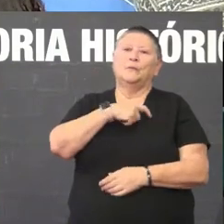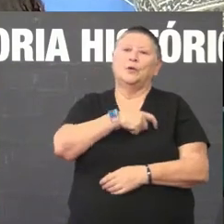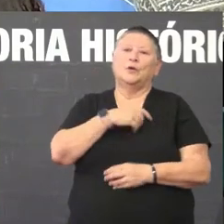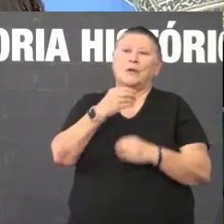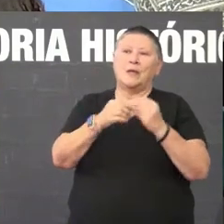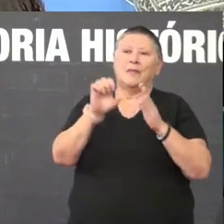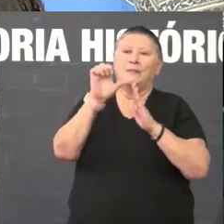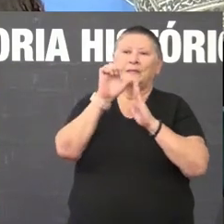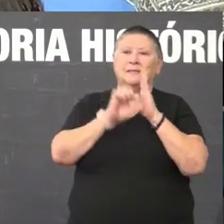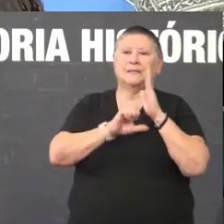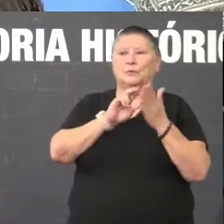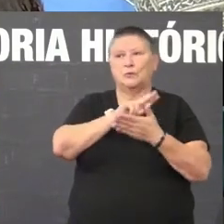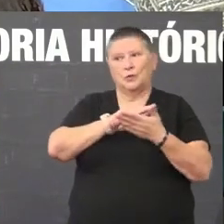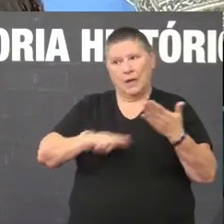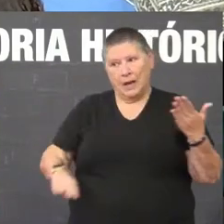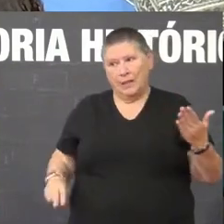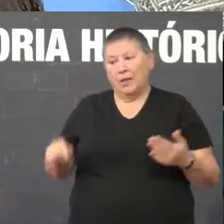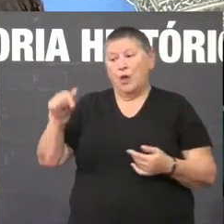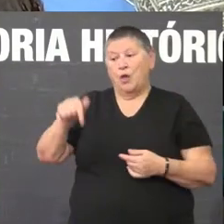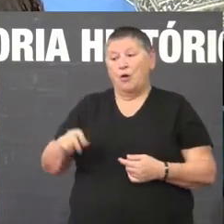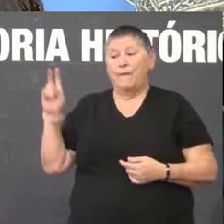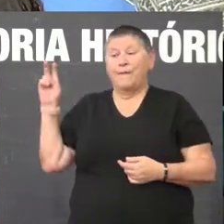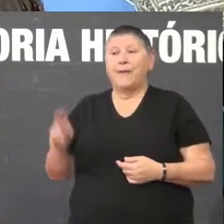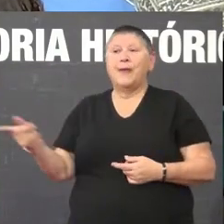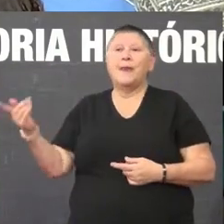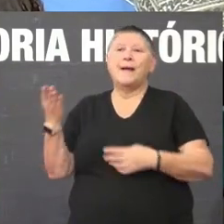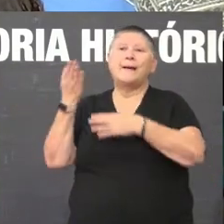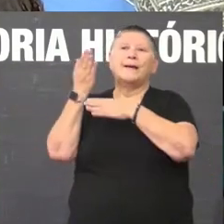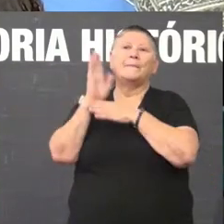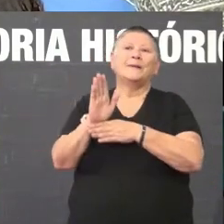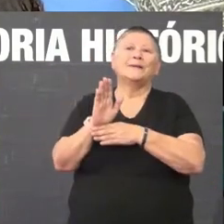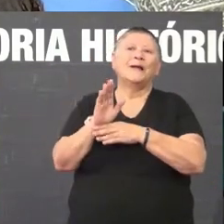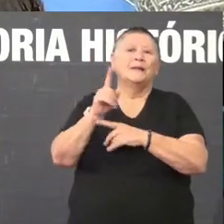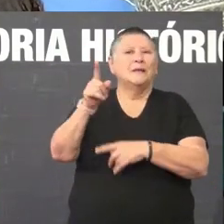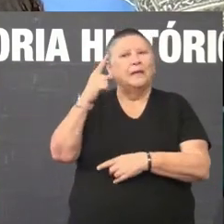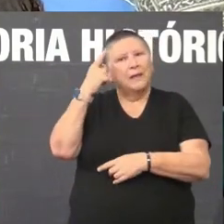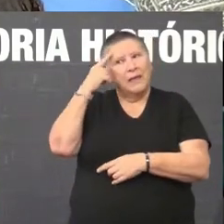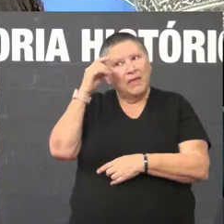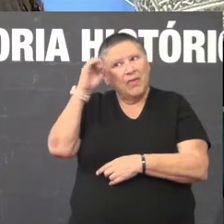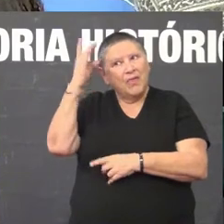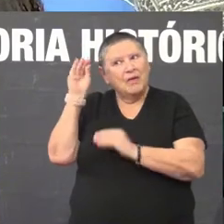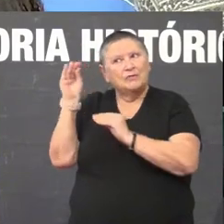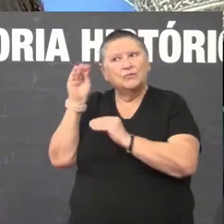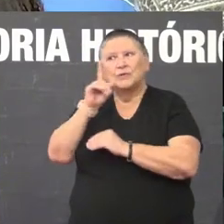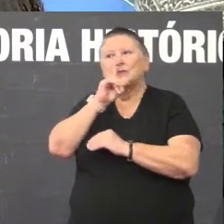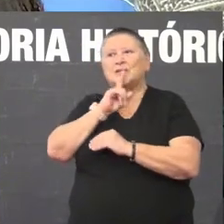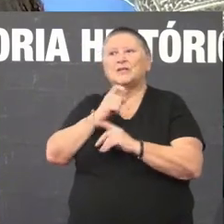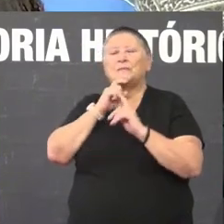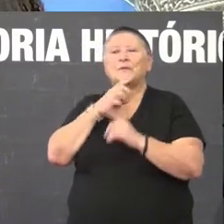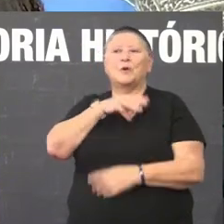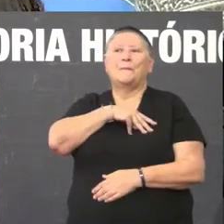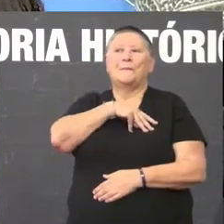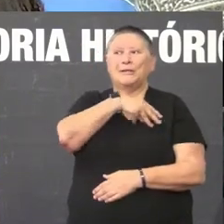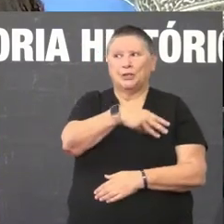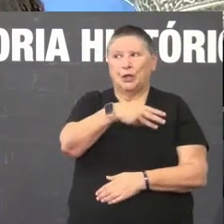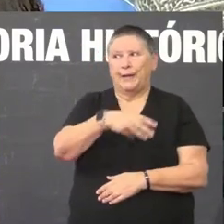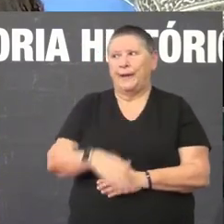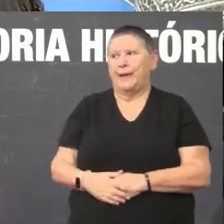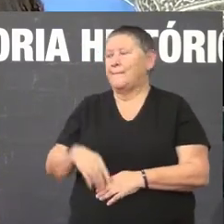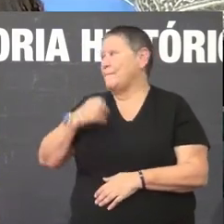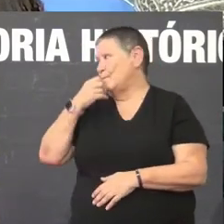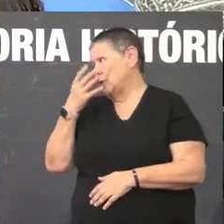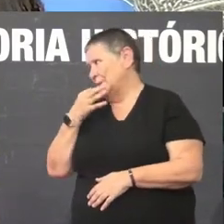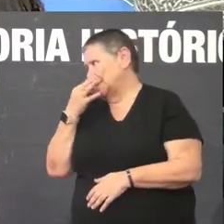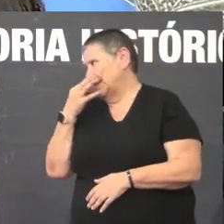Galicia e, ademais, hoxe está aquí como representante dunha desas ideas silenciadas, a masonería. José, boas tardes. Moi